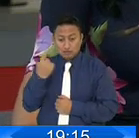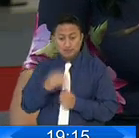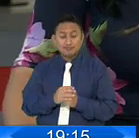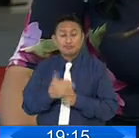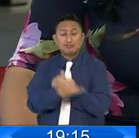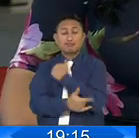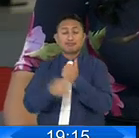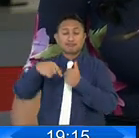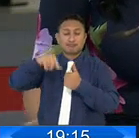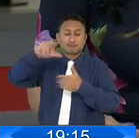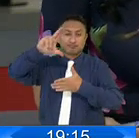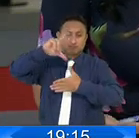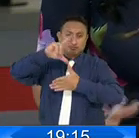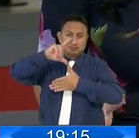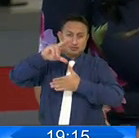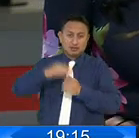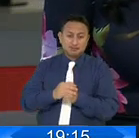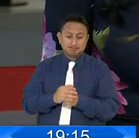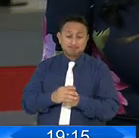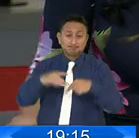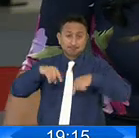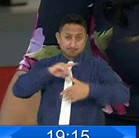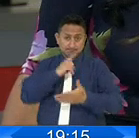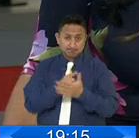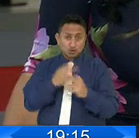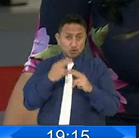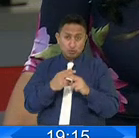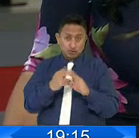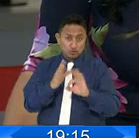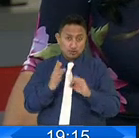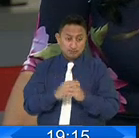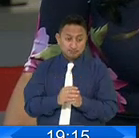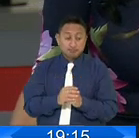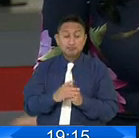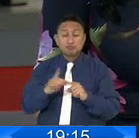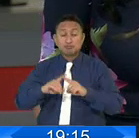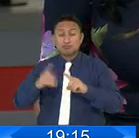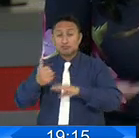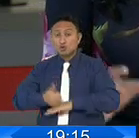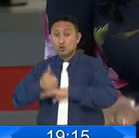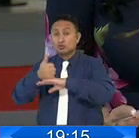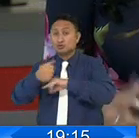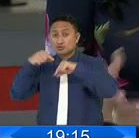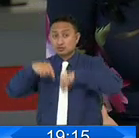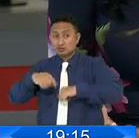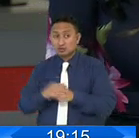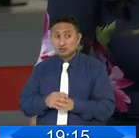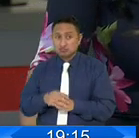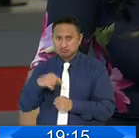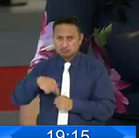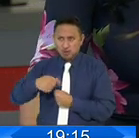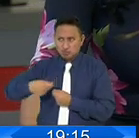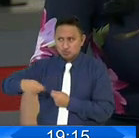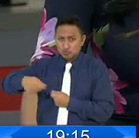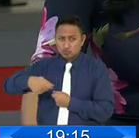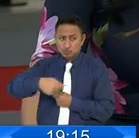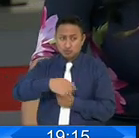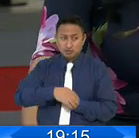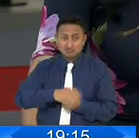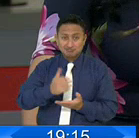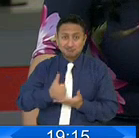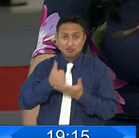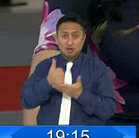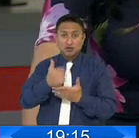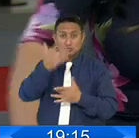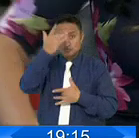países latinoamericanos. Si bien aún no se ha revelado el nombre, las autoridades afirman que si se distribuye ampliamente podría ser la respuesta